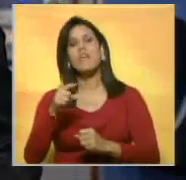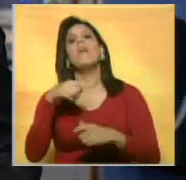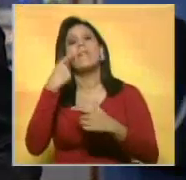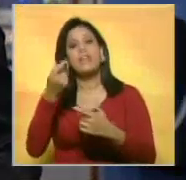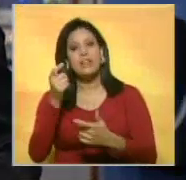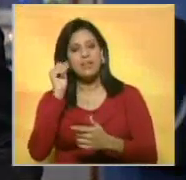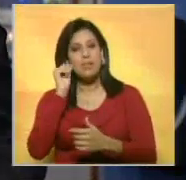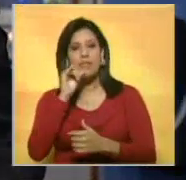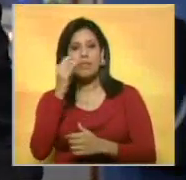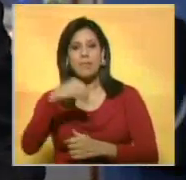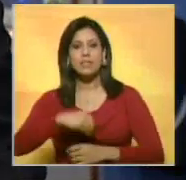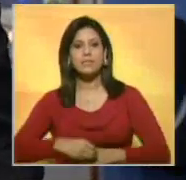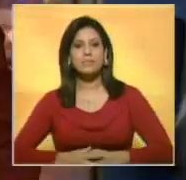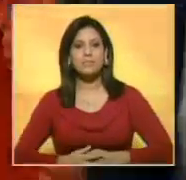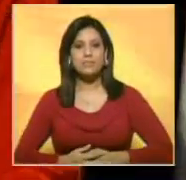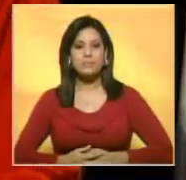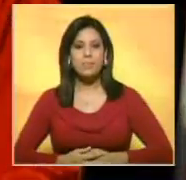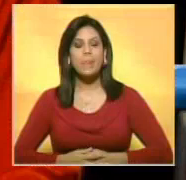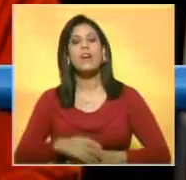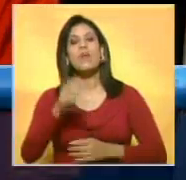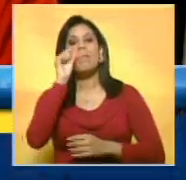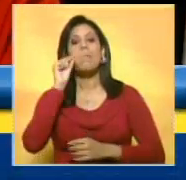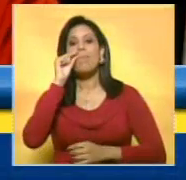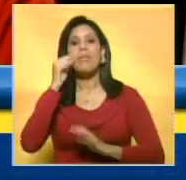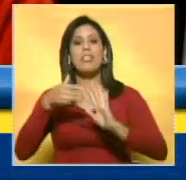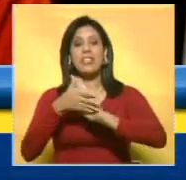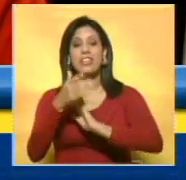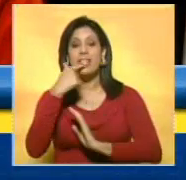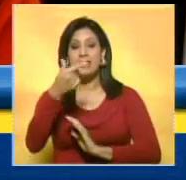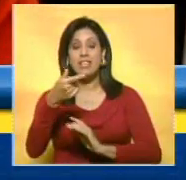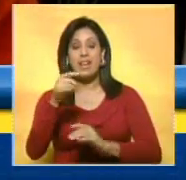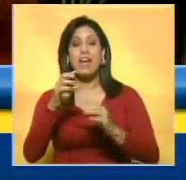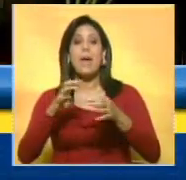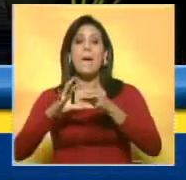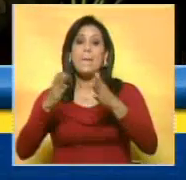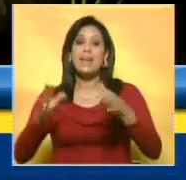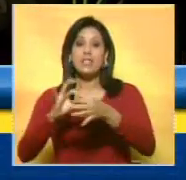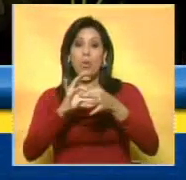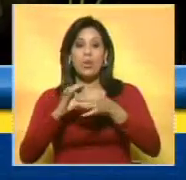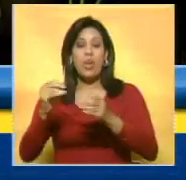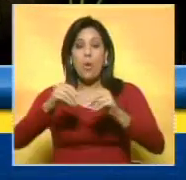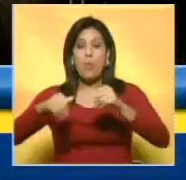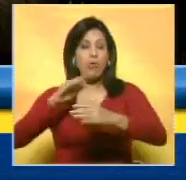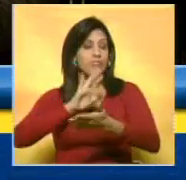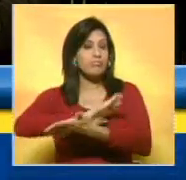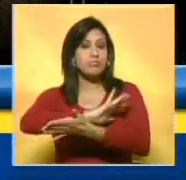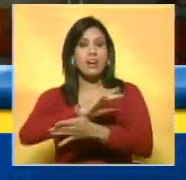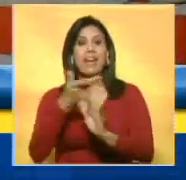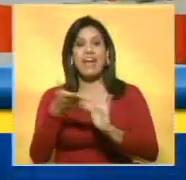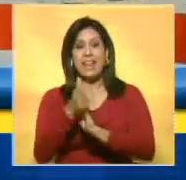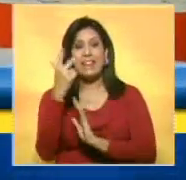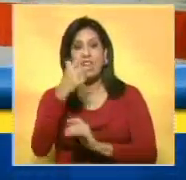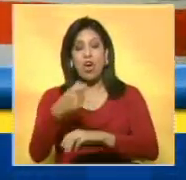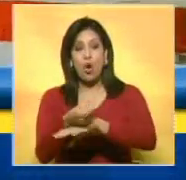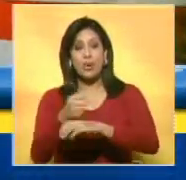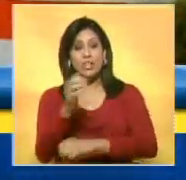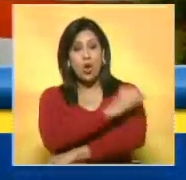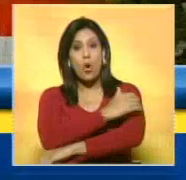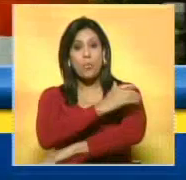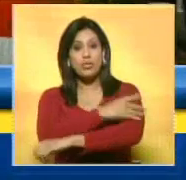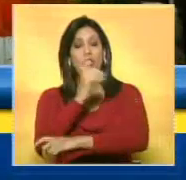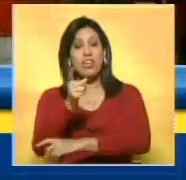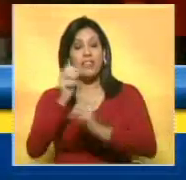Adriana Falotico nos amplía. Nicolás Maduro dijo que la MUD se volvió polvo y que lo ideal sería que las tres gobernaciones de